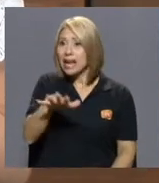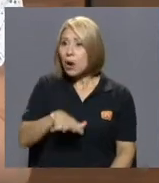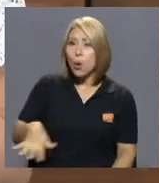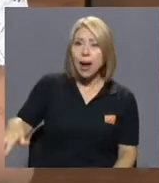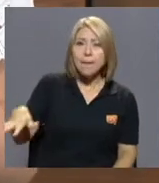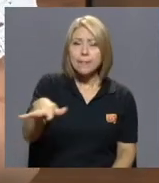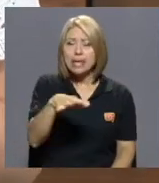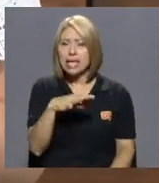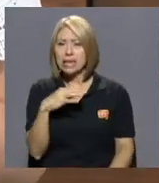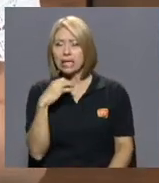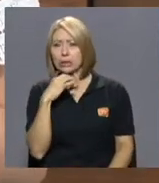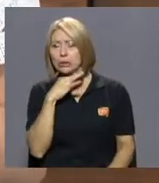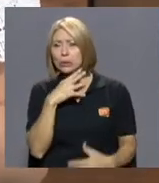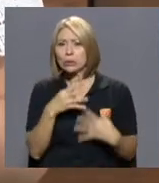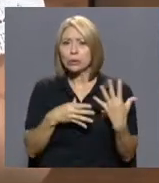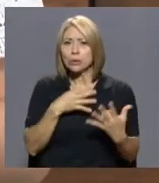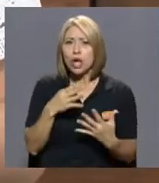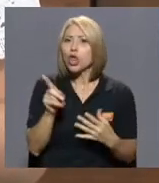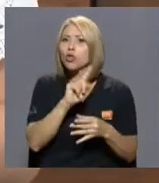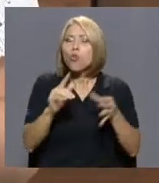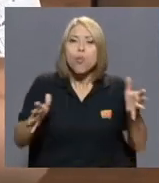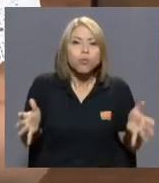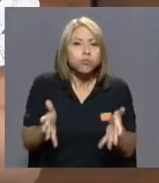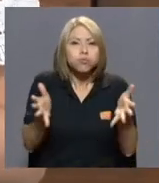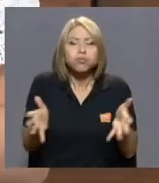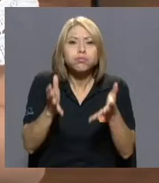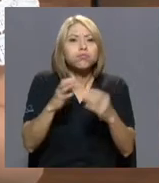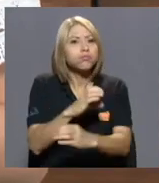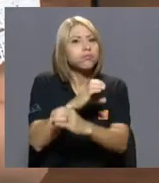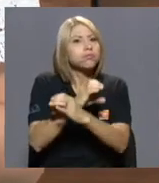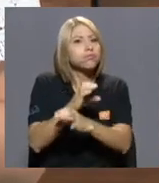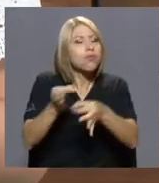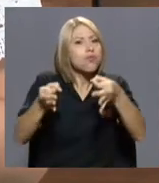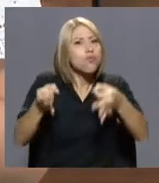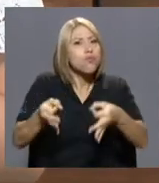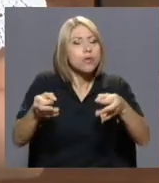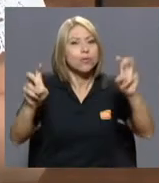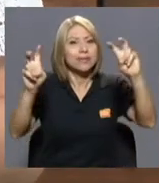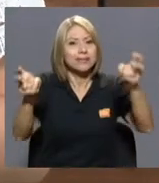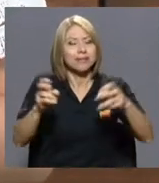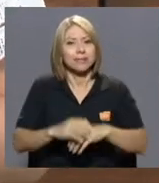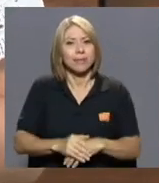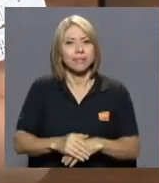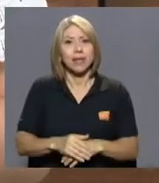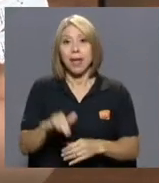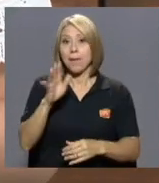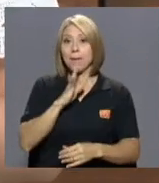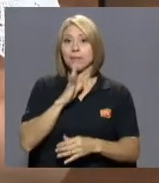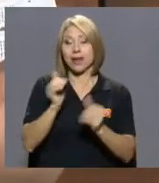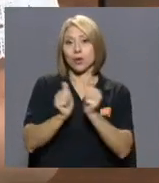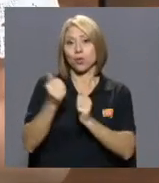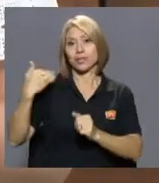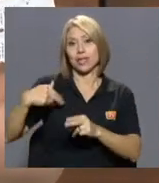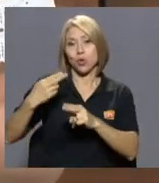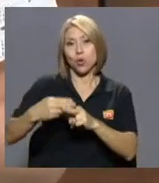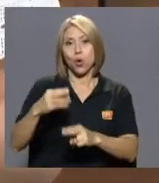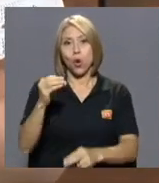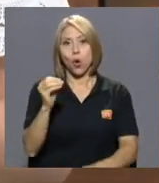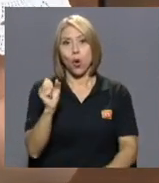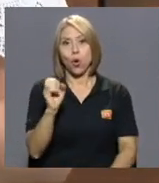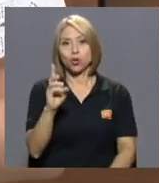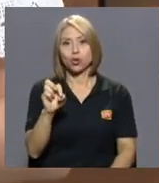tóxico que no promueve el cuidado pronto de este tema, y para eso vamos a conversar con el señor Óscar